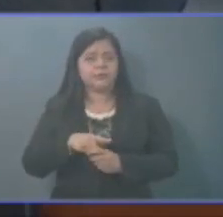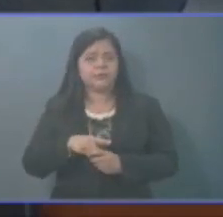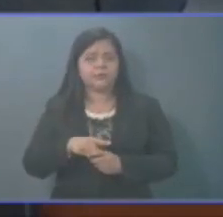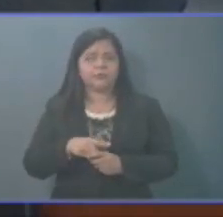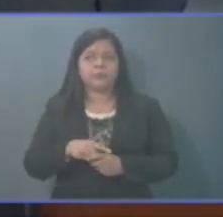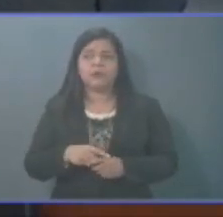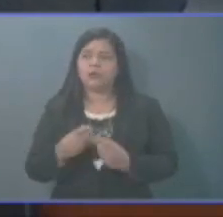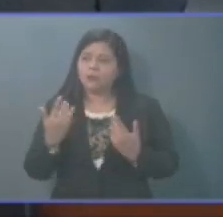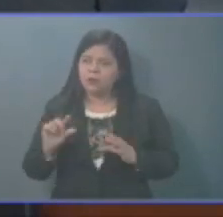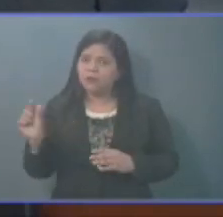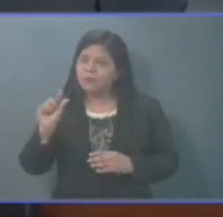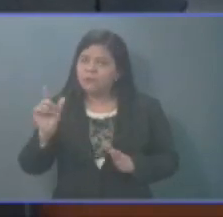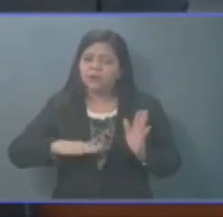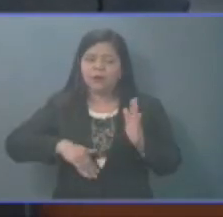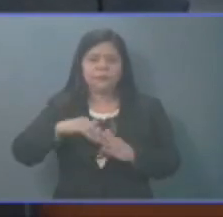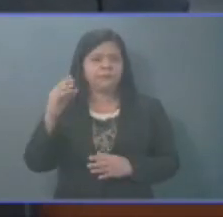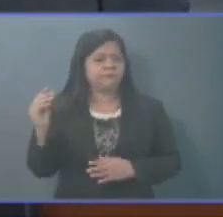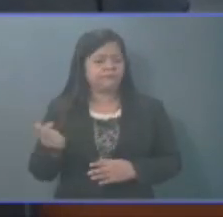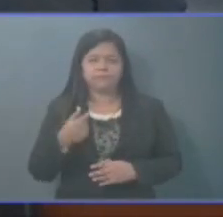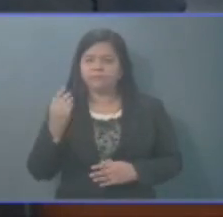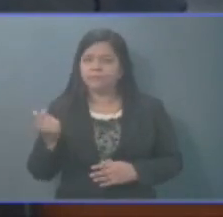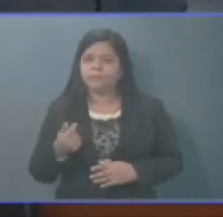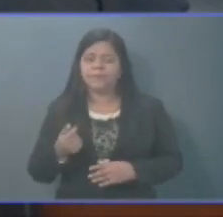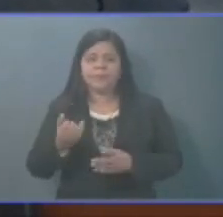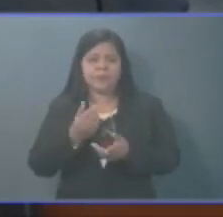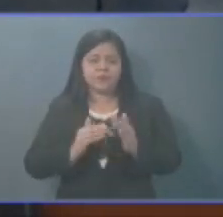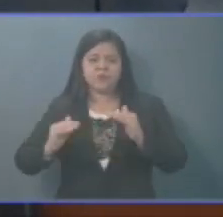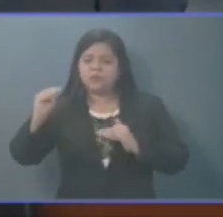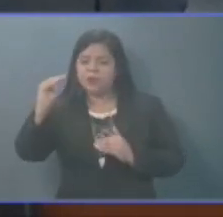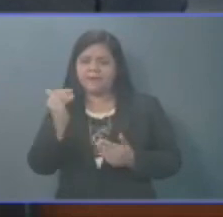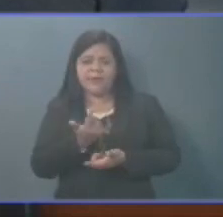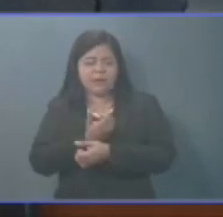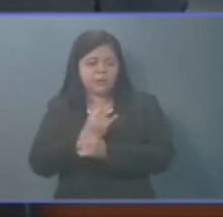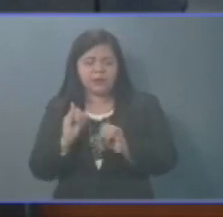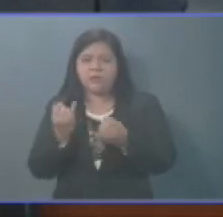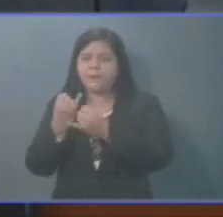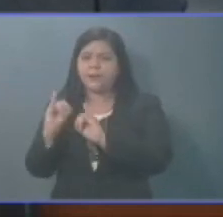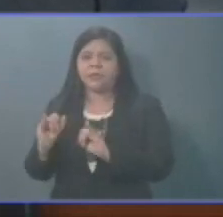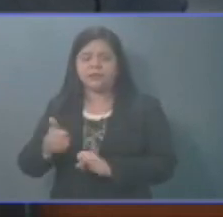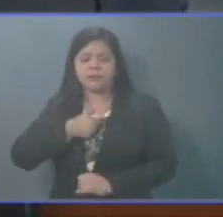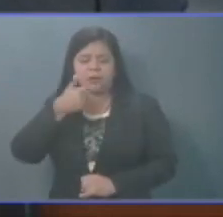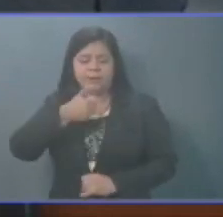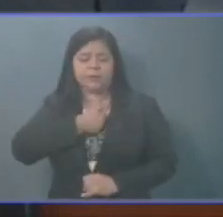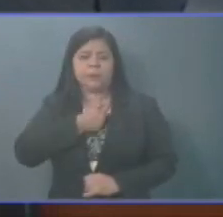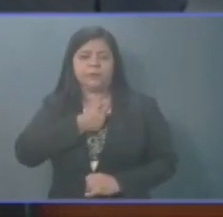cuales permiten incrementar su nivel de independencia y autonomía personal.